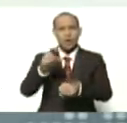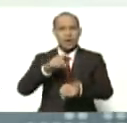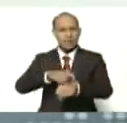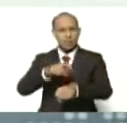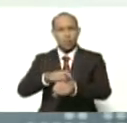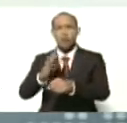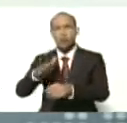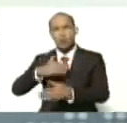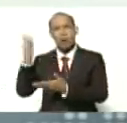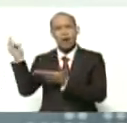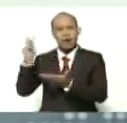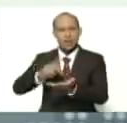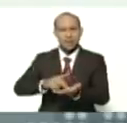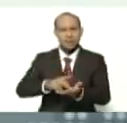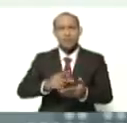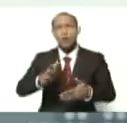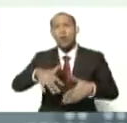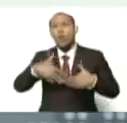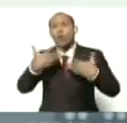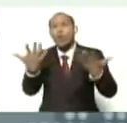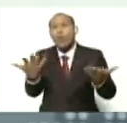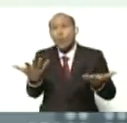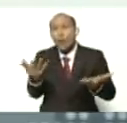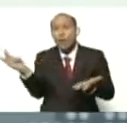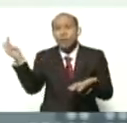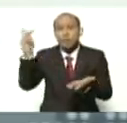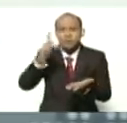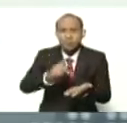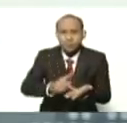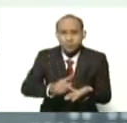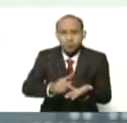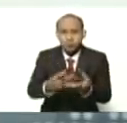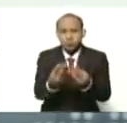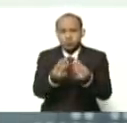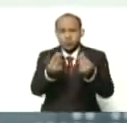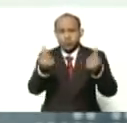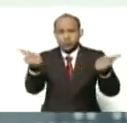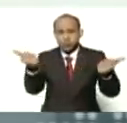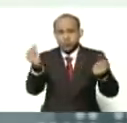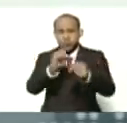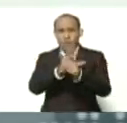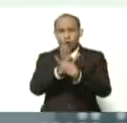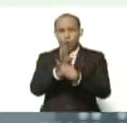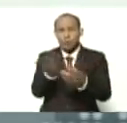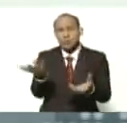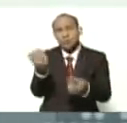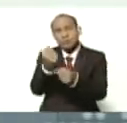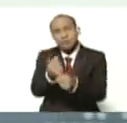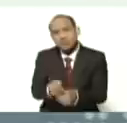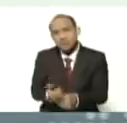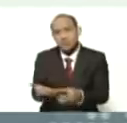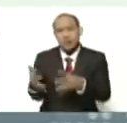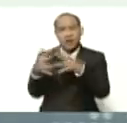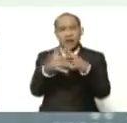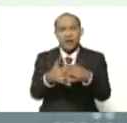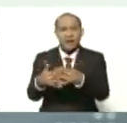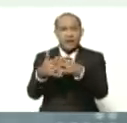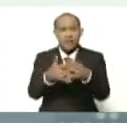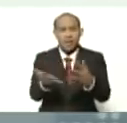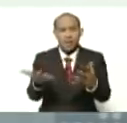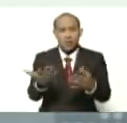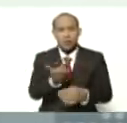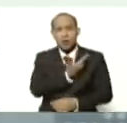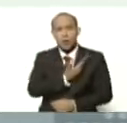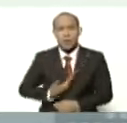llegará ahora cuando es el momento de la post pandemia veremos en eeuu el presidente